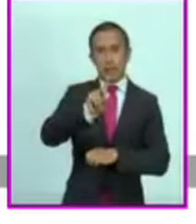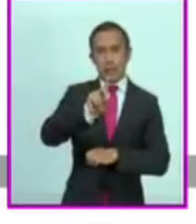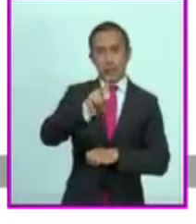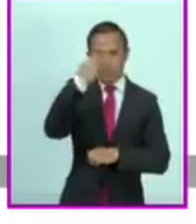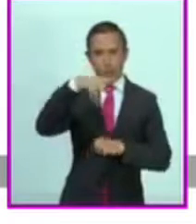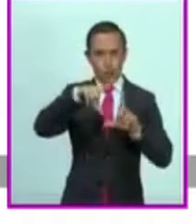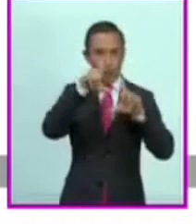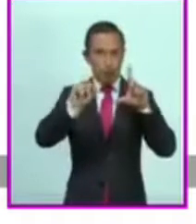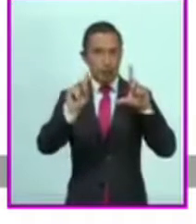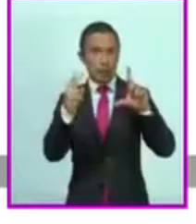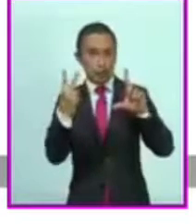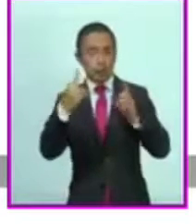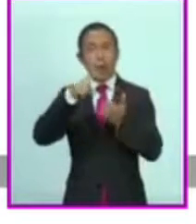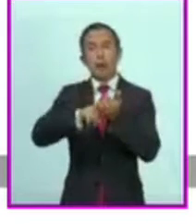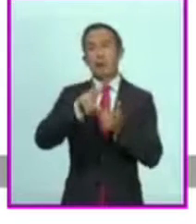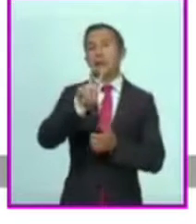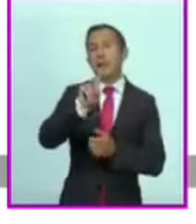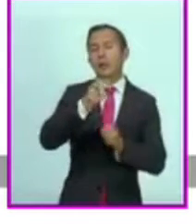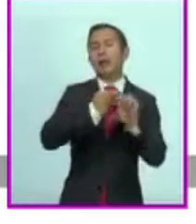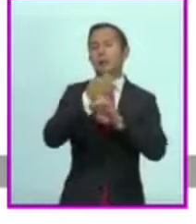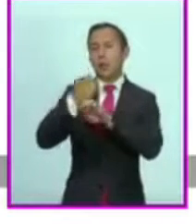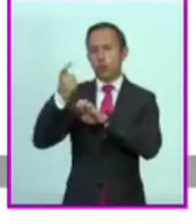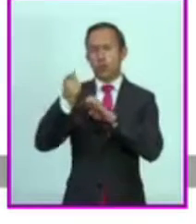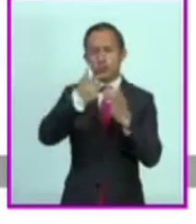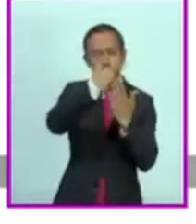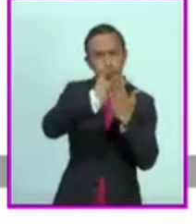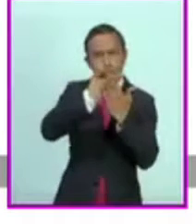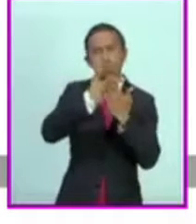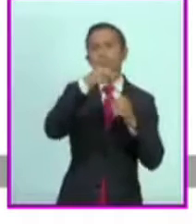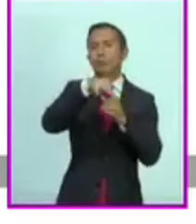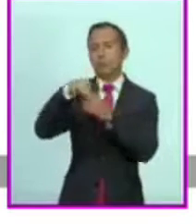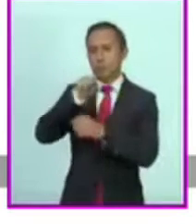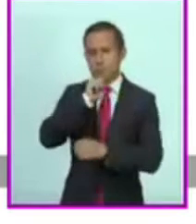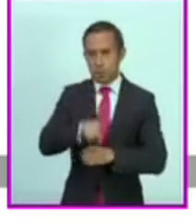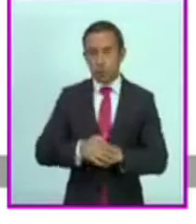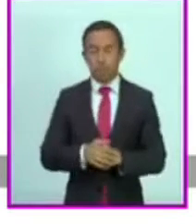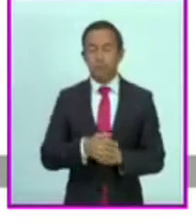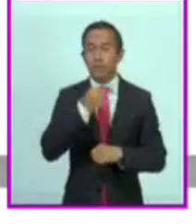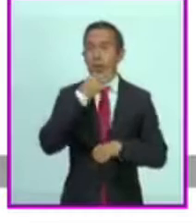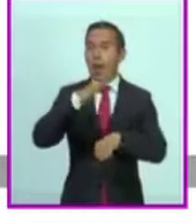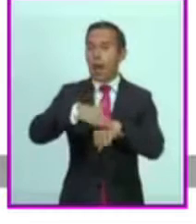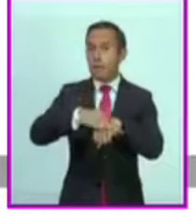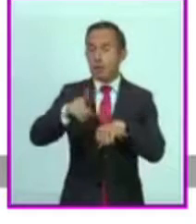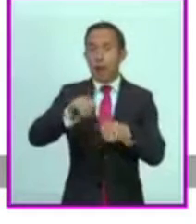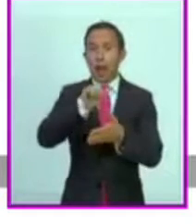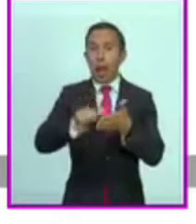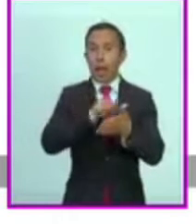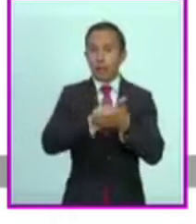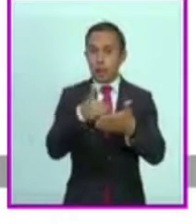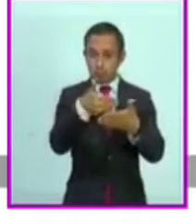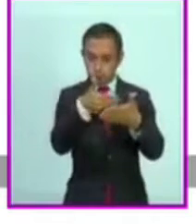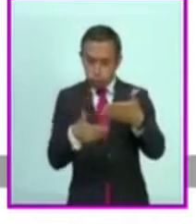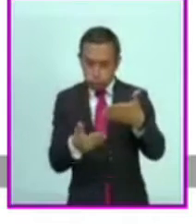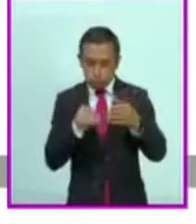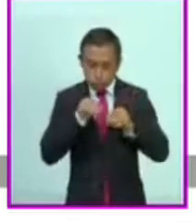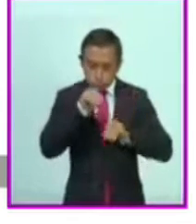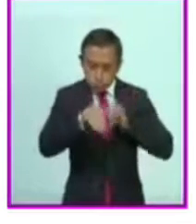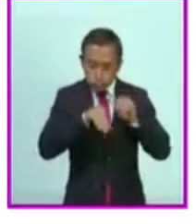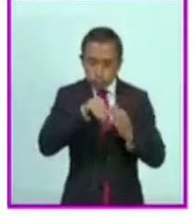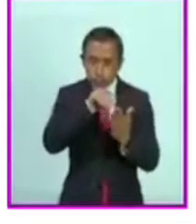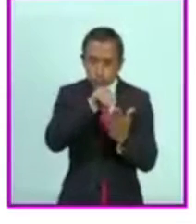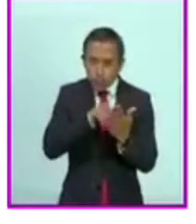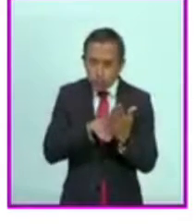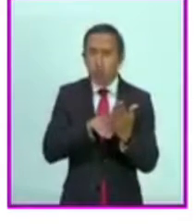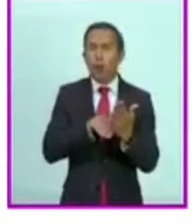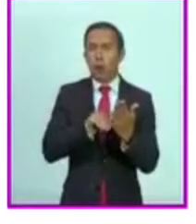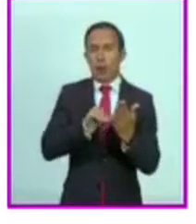federativas le recuerdo que el llenado de las actas respectivas de acuerdo con la ley ocurre solo hasta